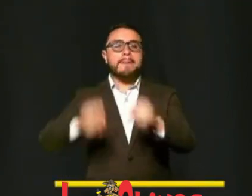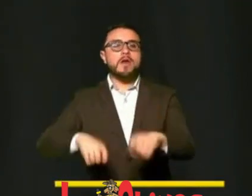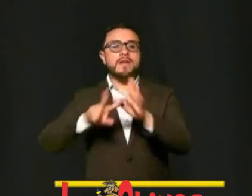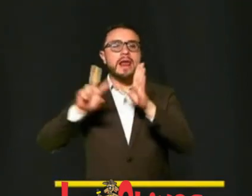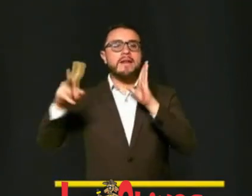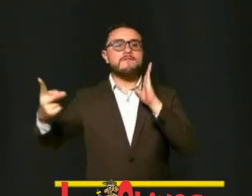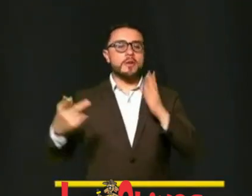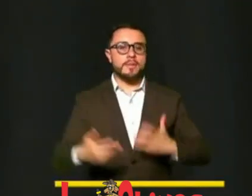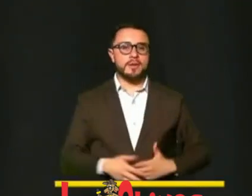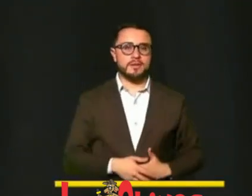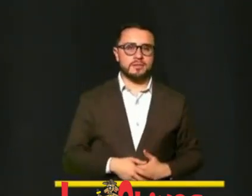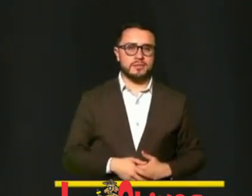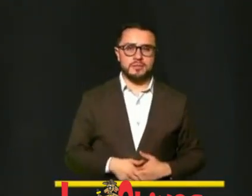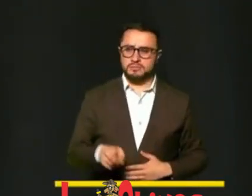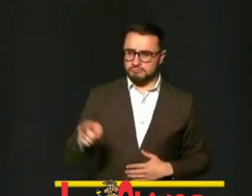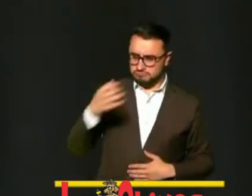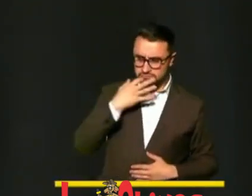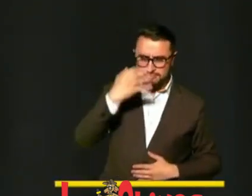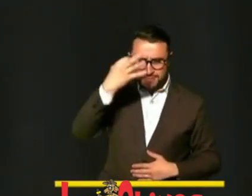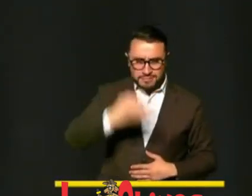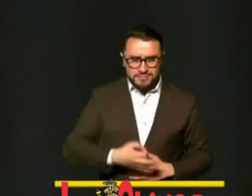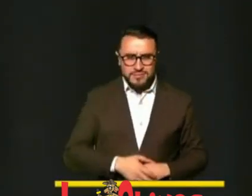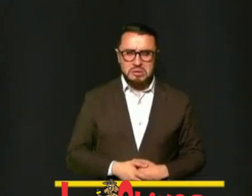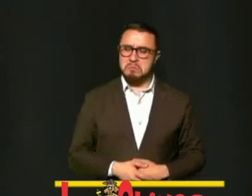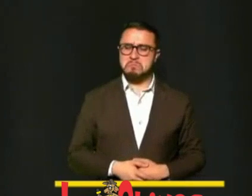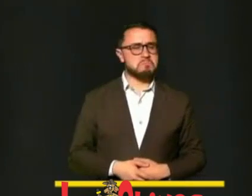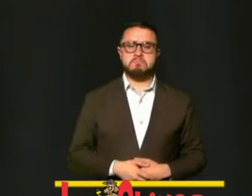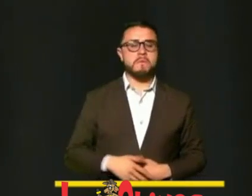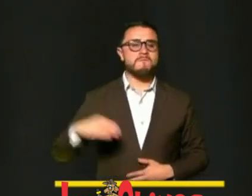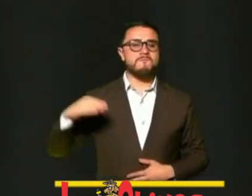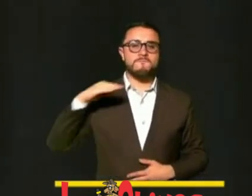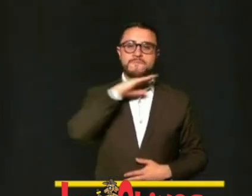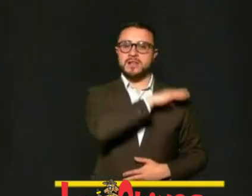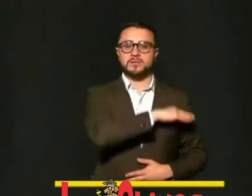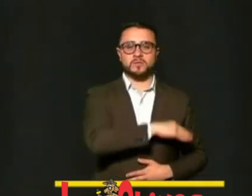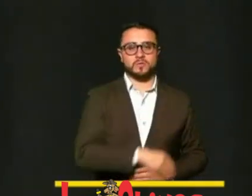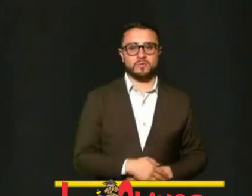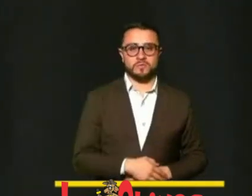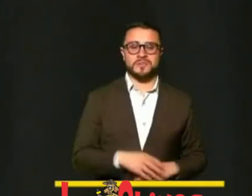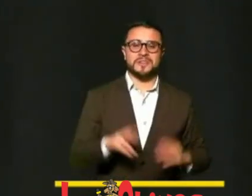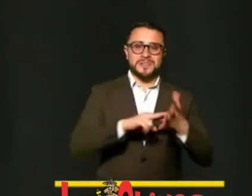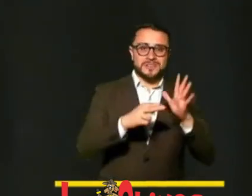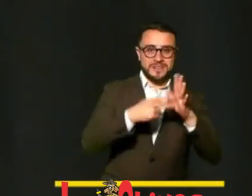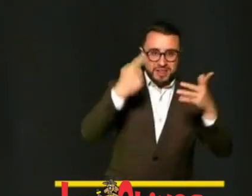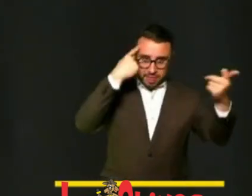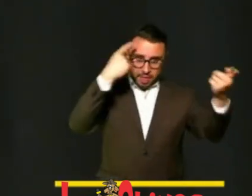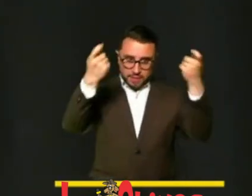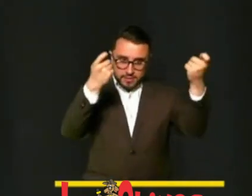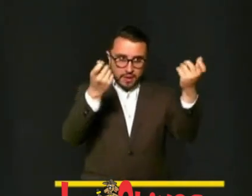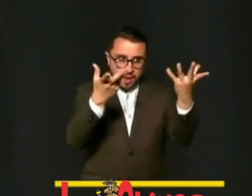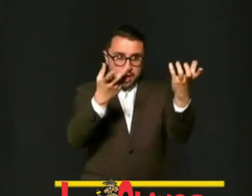reforma eso es falso y tiene que ver con una estrategia de